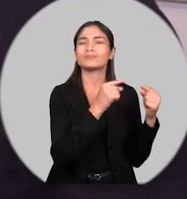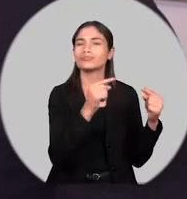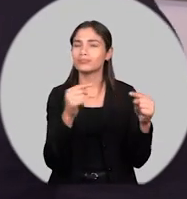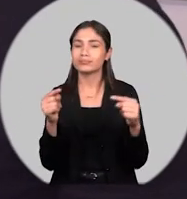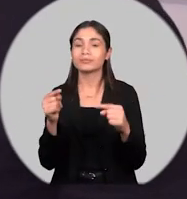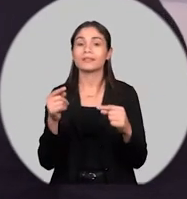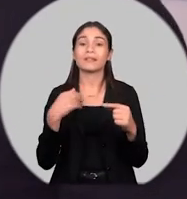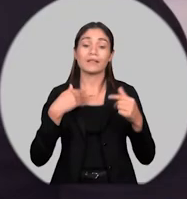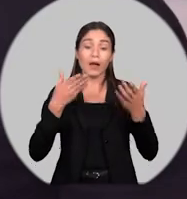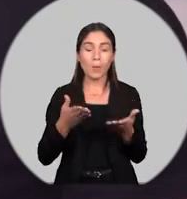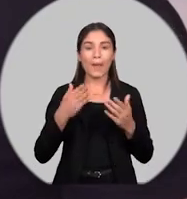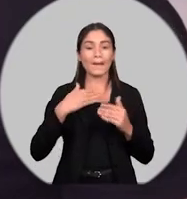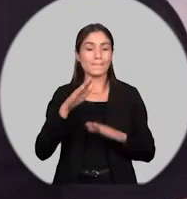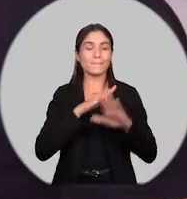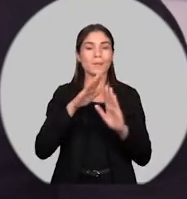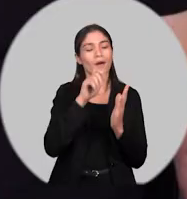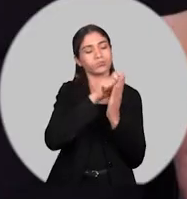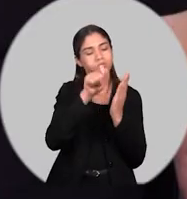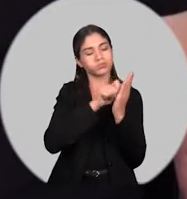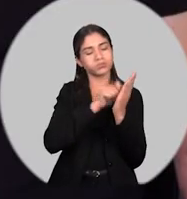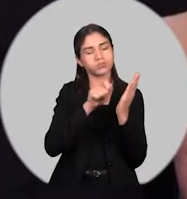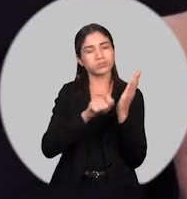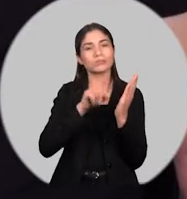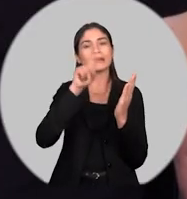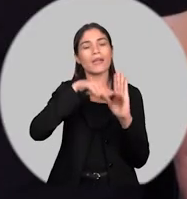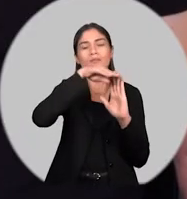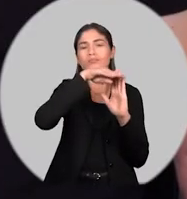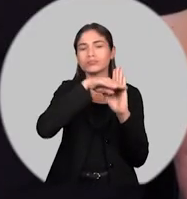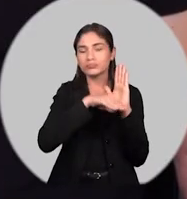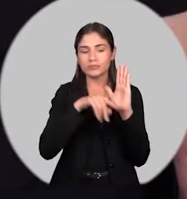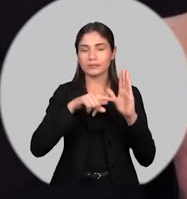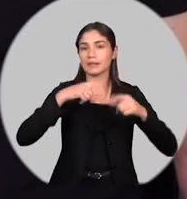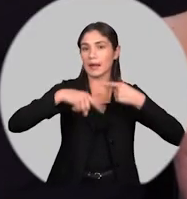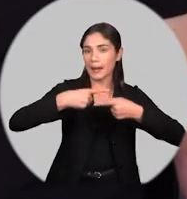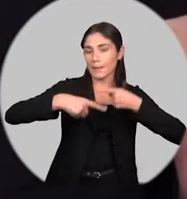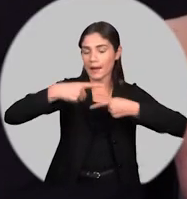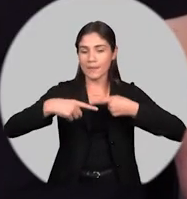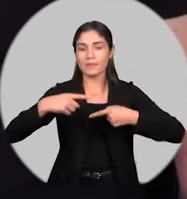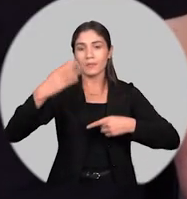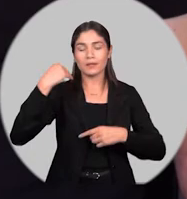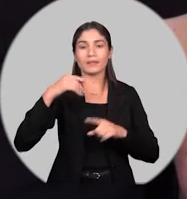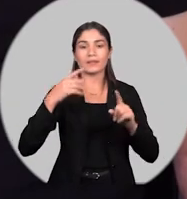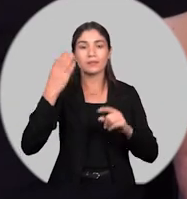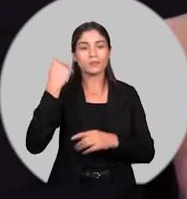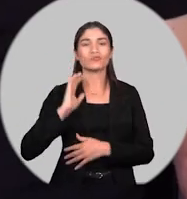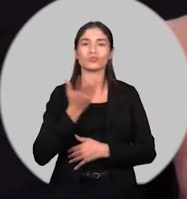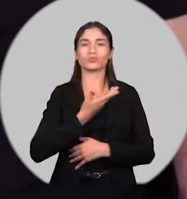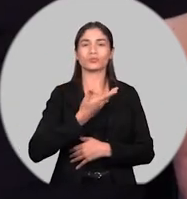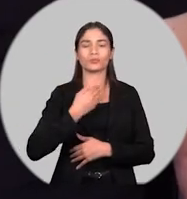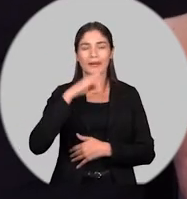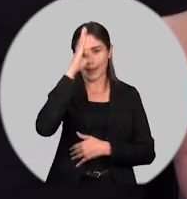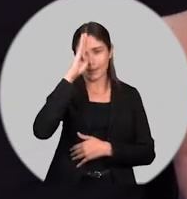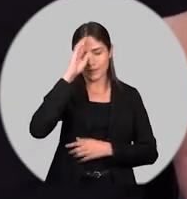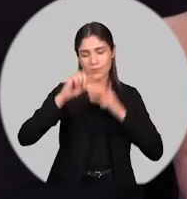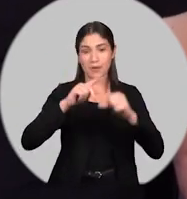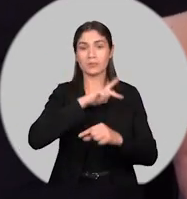y estamos construyendo una carta de a poco y vamos cambiando. Como es algo nuevo, la gente misma nos